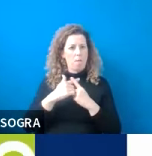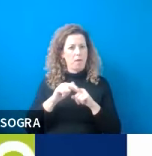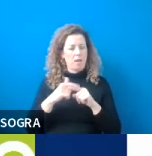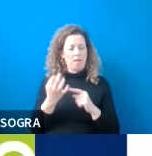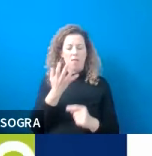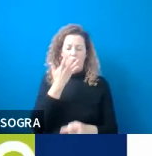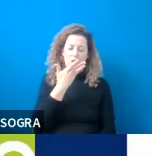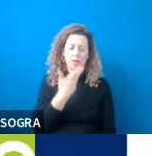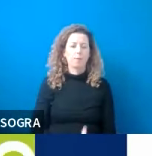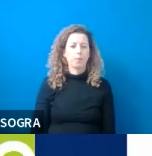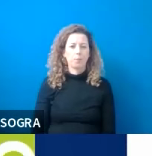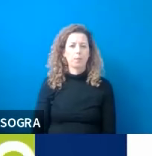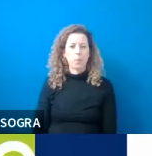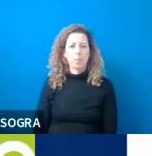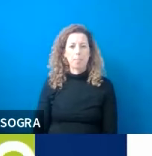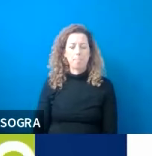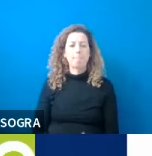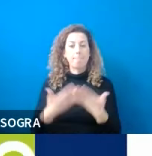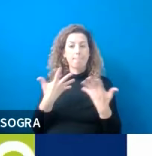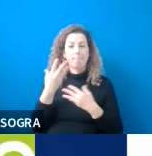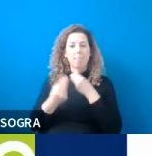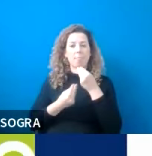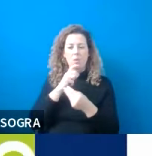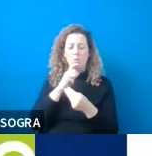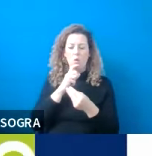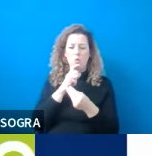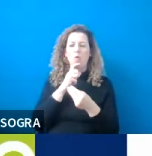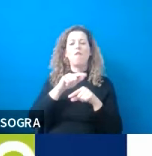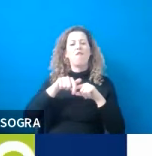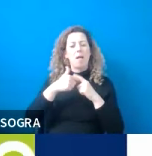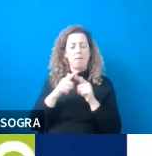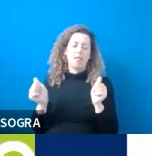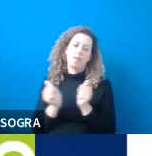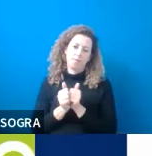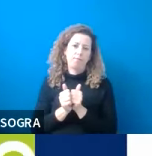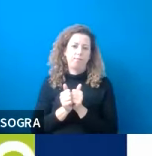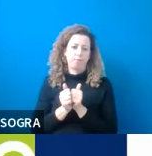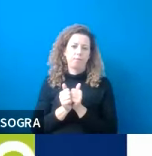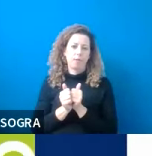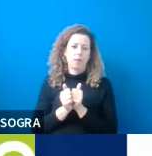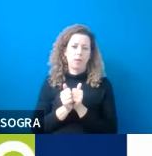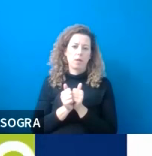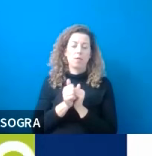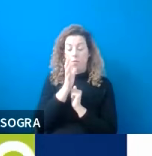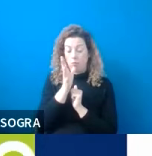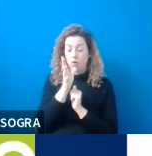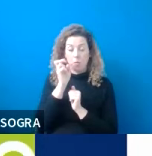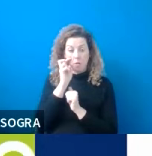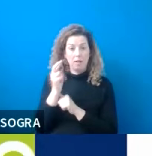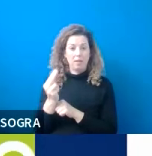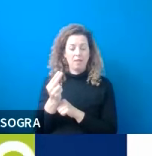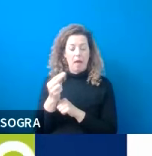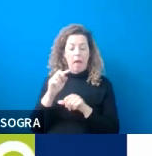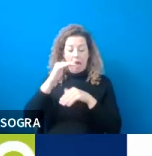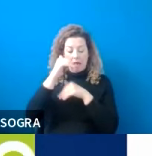conseguir. Y eso lo hacemos acompañado de las familias y desde esta perspectiva aunque la atención